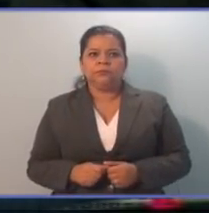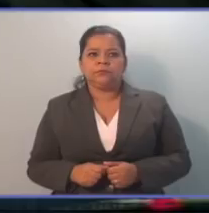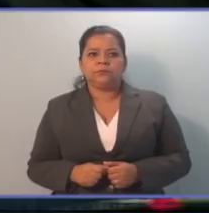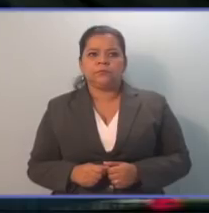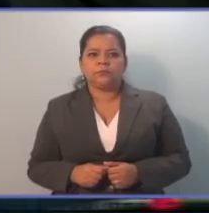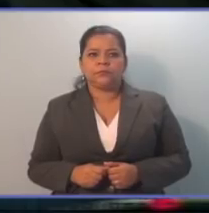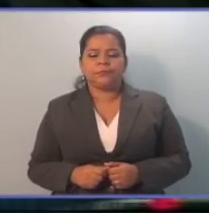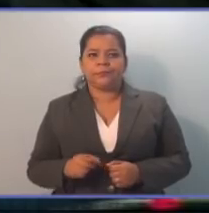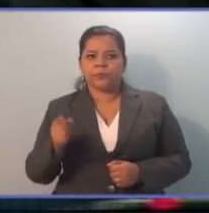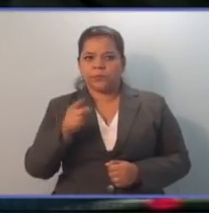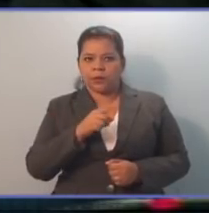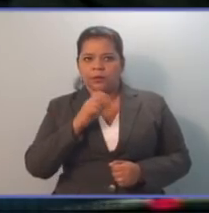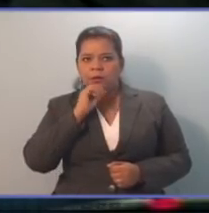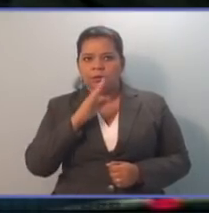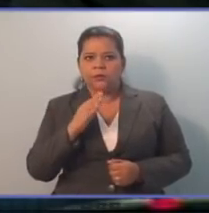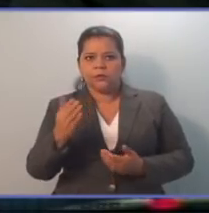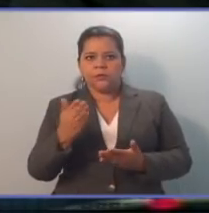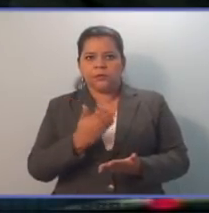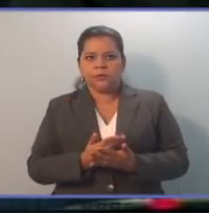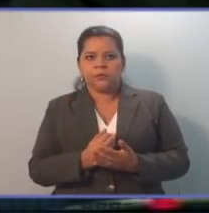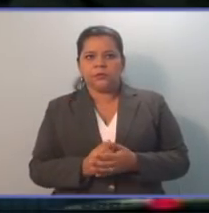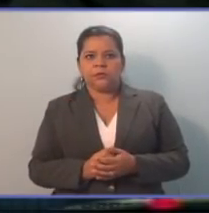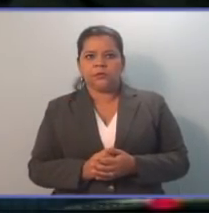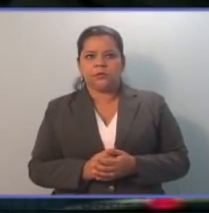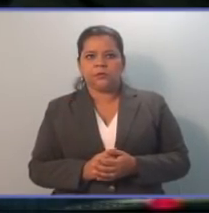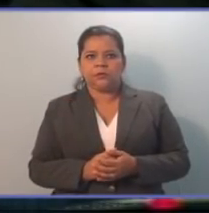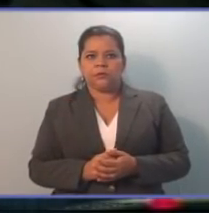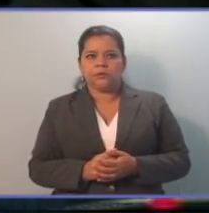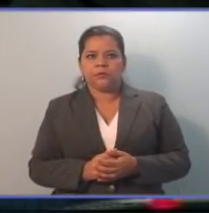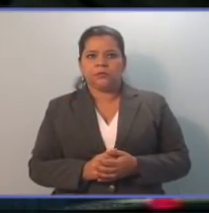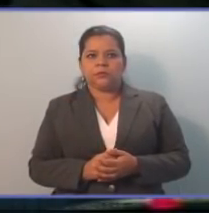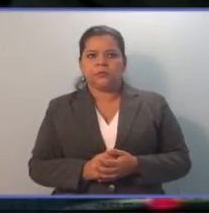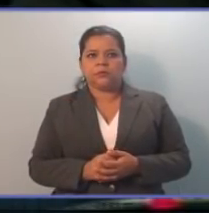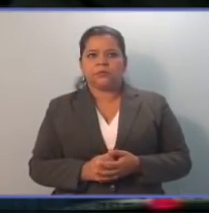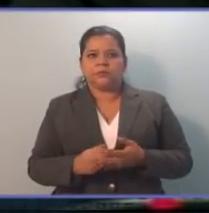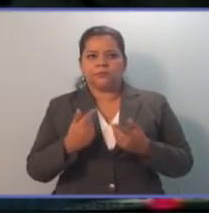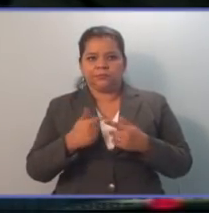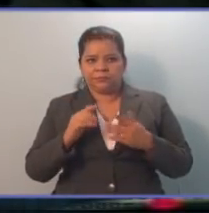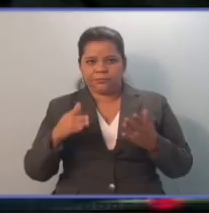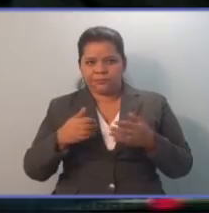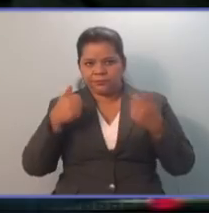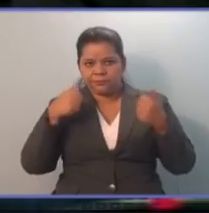Usted en las propuestas centra el tema en la,